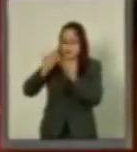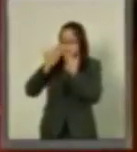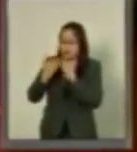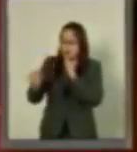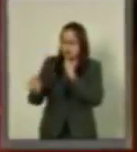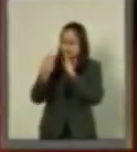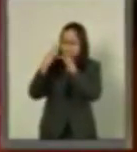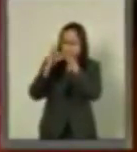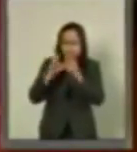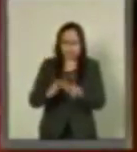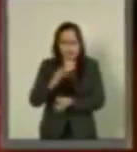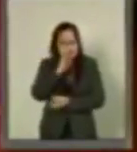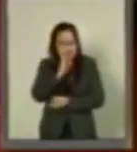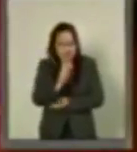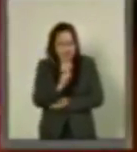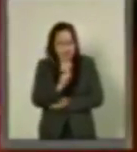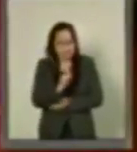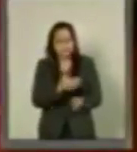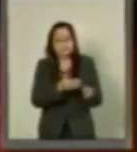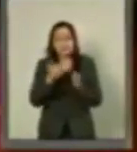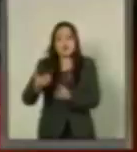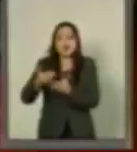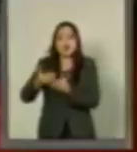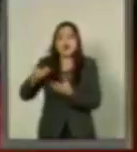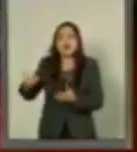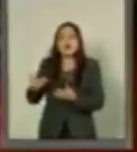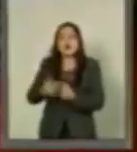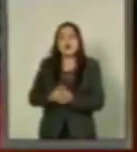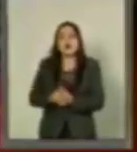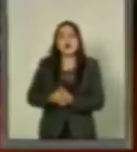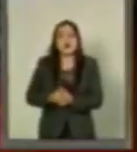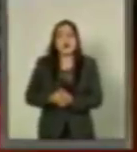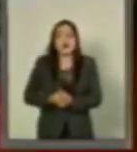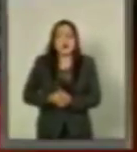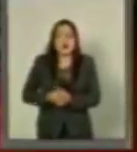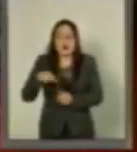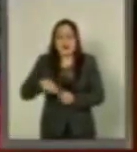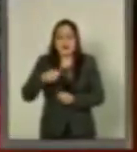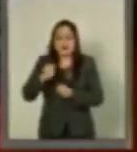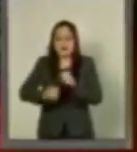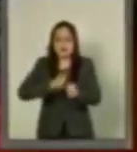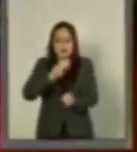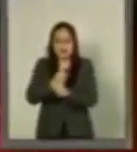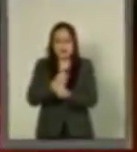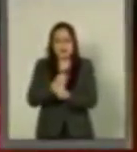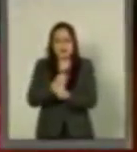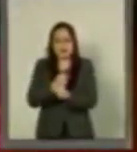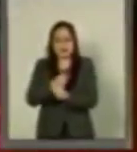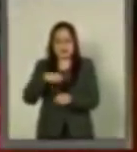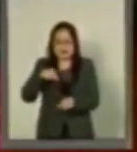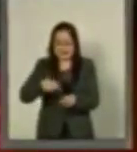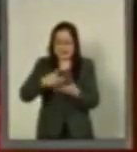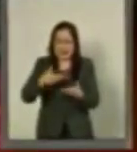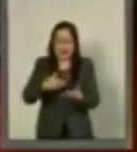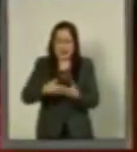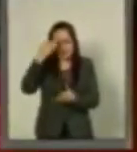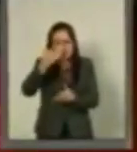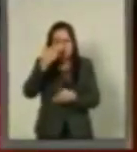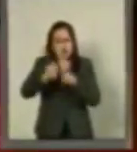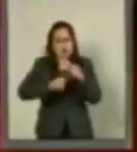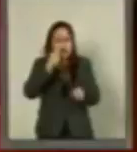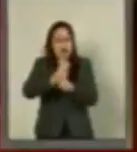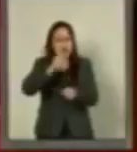esta práctica y refiriéndose este año, este momento, al